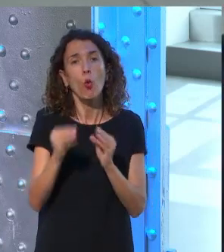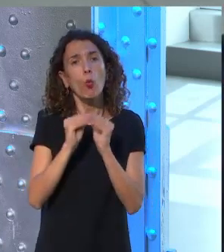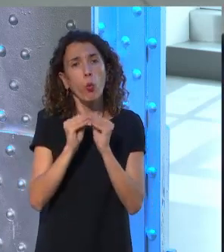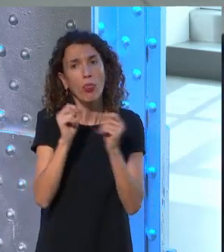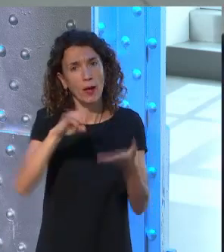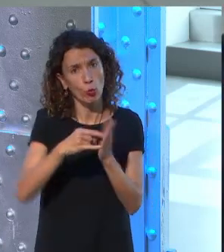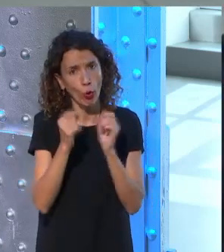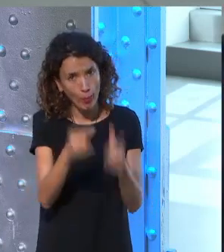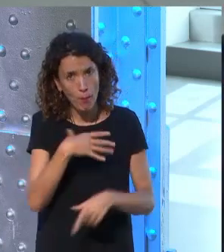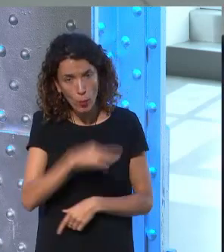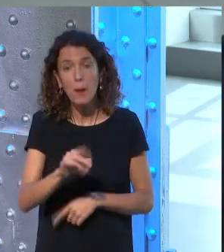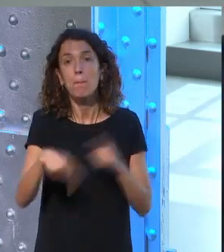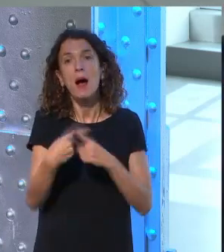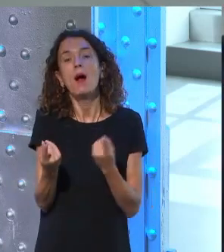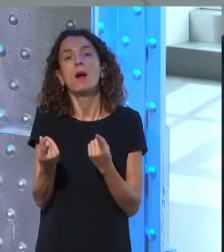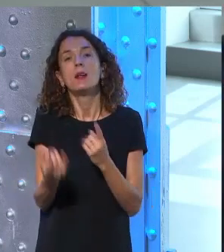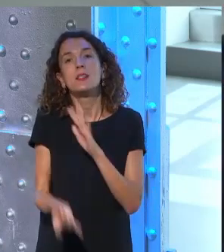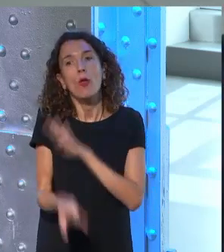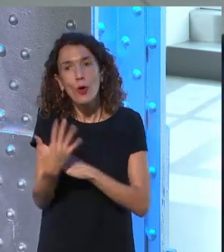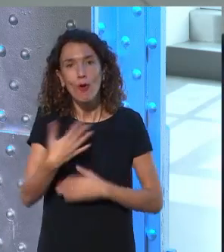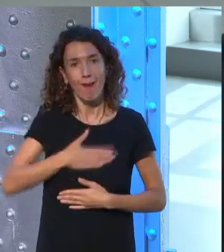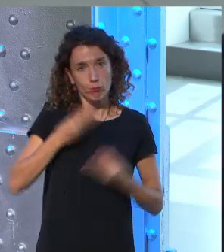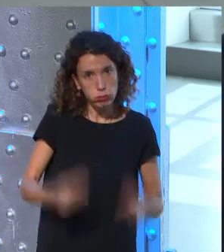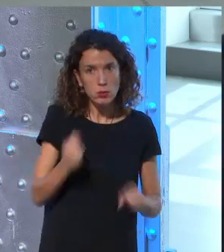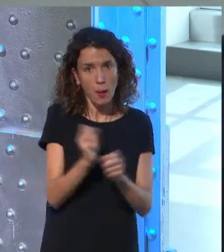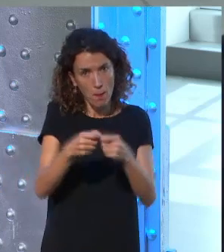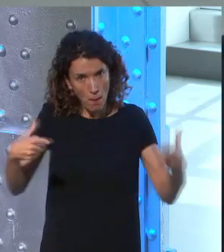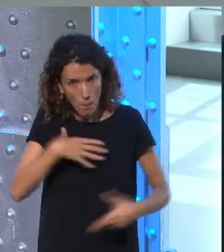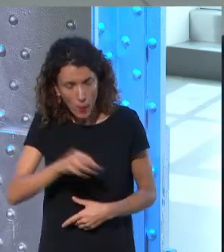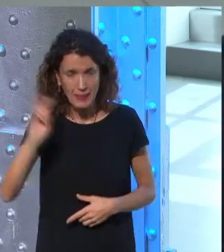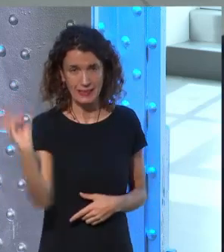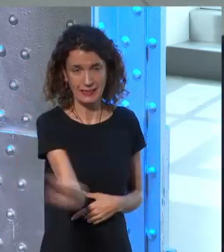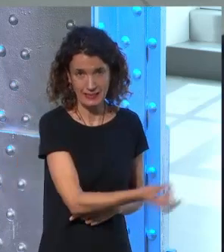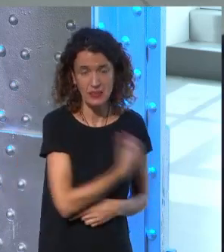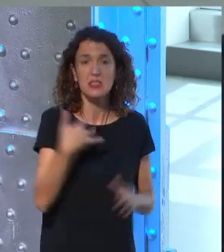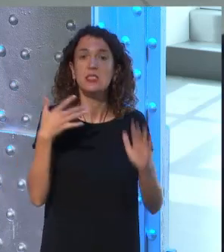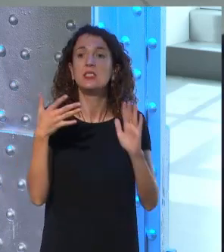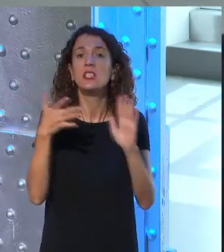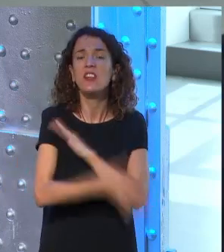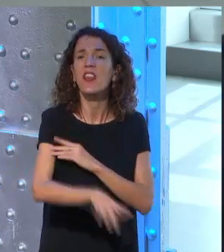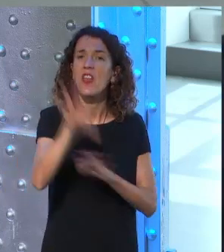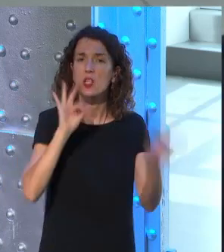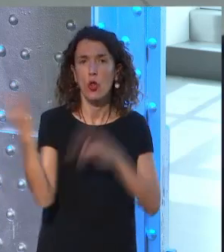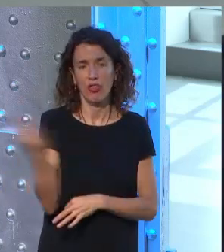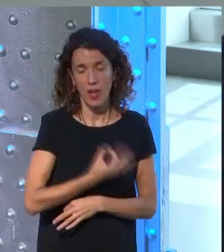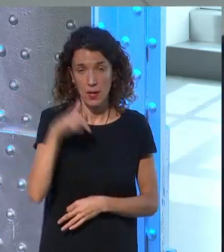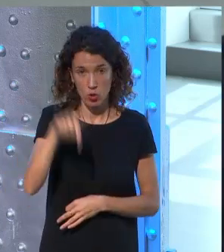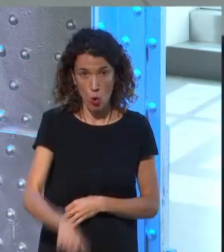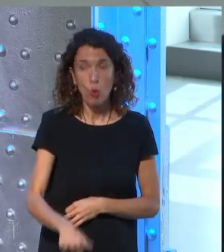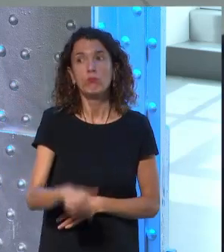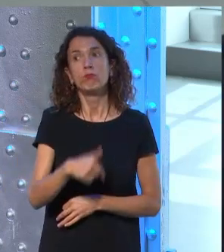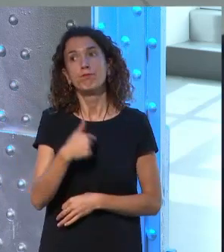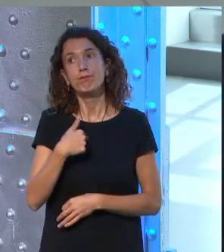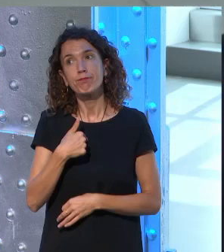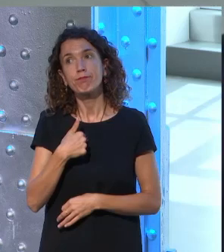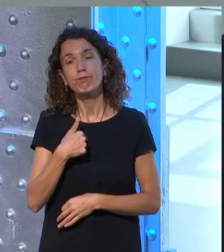sino de generar situaciones de confort, de empleo, etcétera, etcétera. Requiere decisión y yo aquí, más